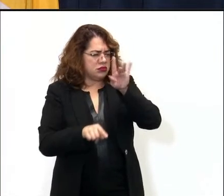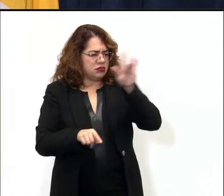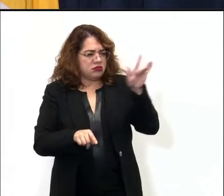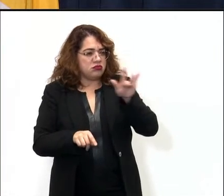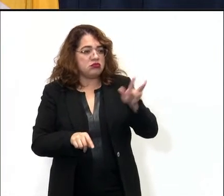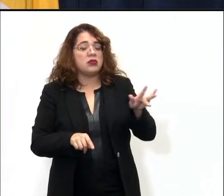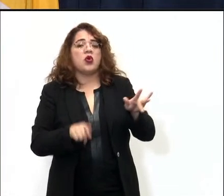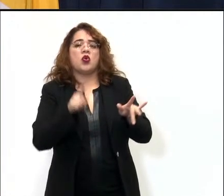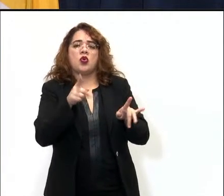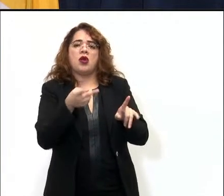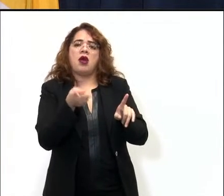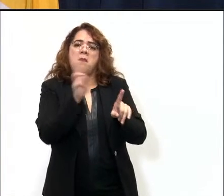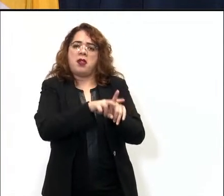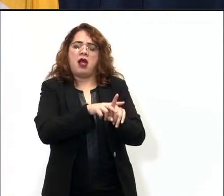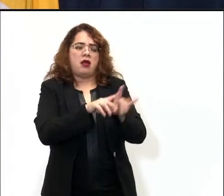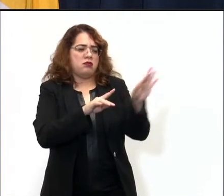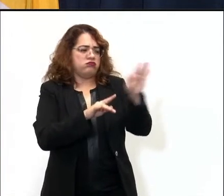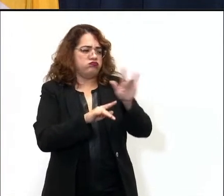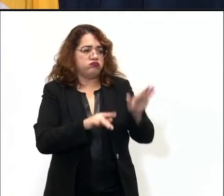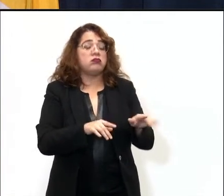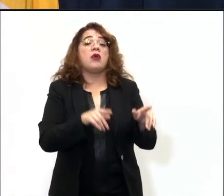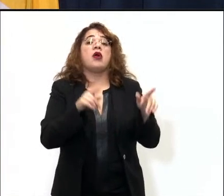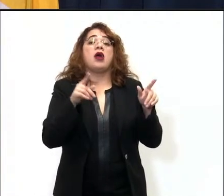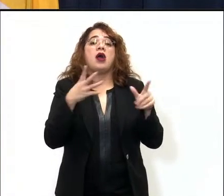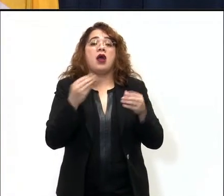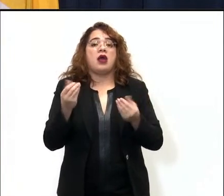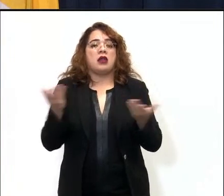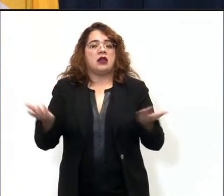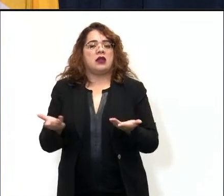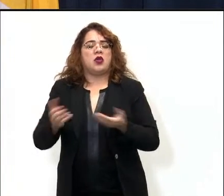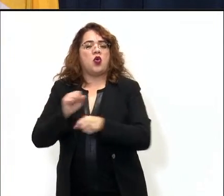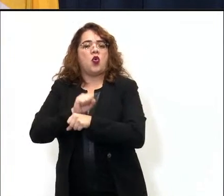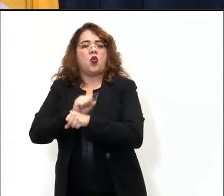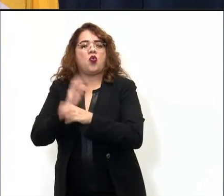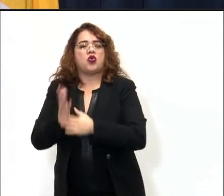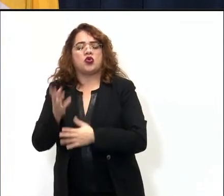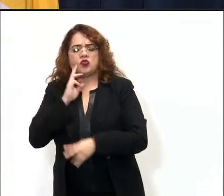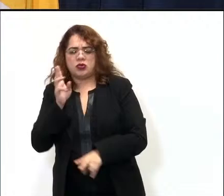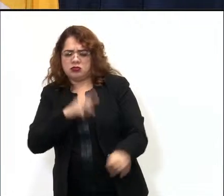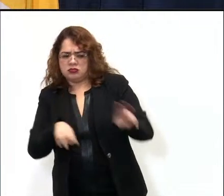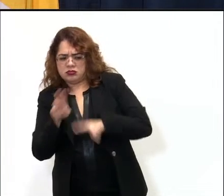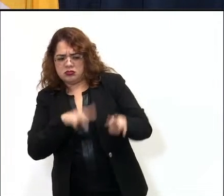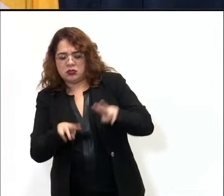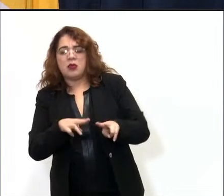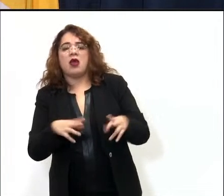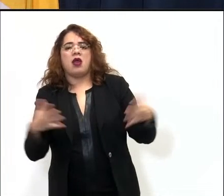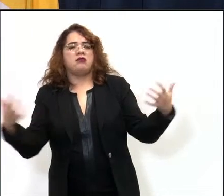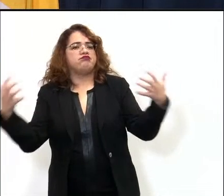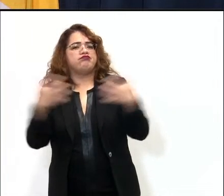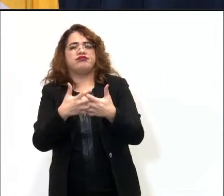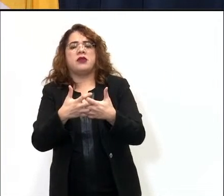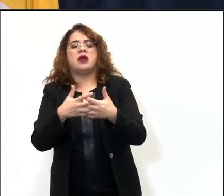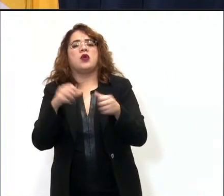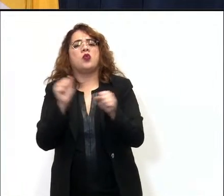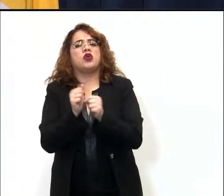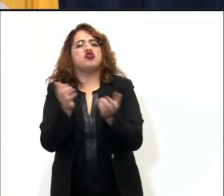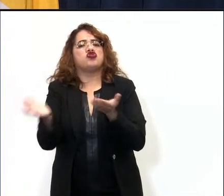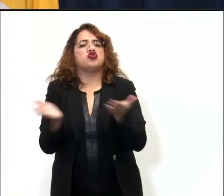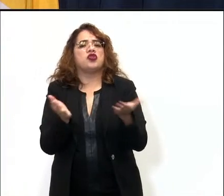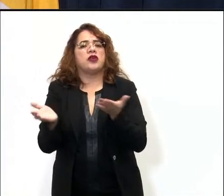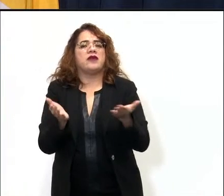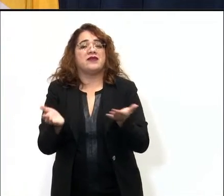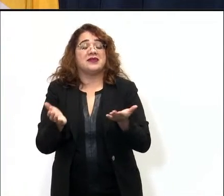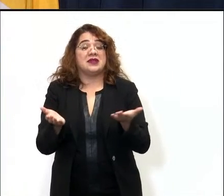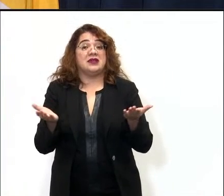en línea al sitio web de COVID-19. Esta plataforma ayudará a los residentes a conectarse con